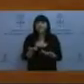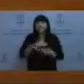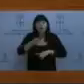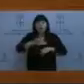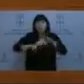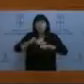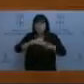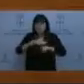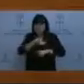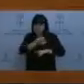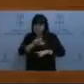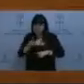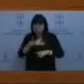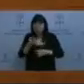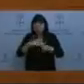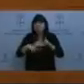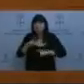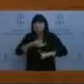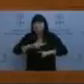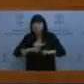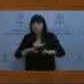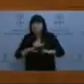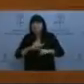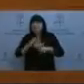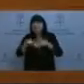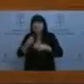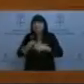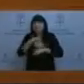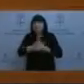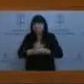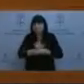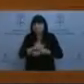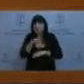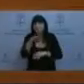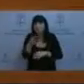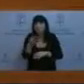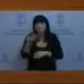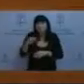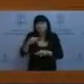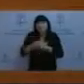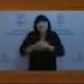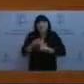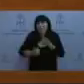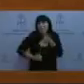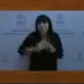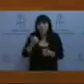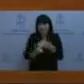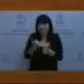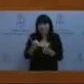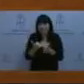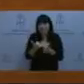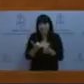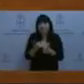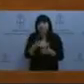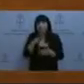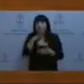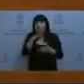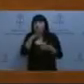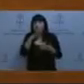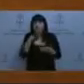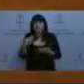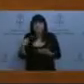De signos políticos Es un problema de creerse esto Y después ejecutarlo Porque es única manera De que seamos competitivos Si no, no seamos nunca competitivos Nunca Tendremos